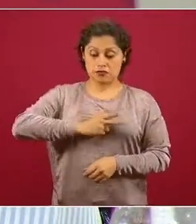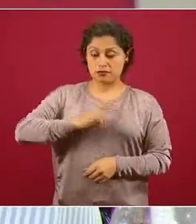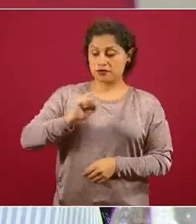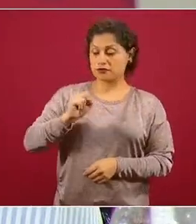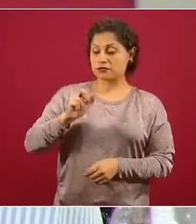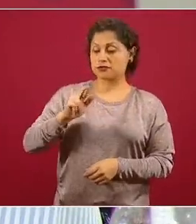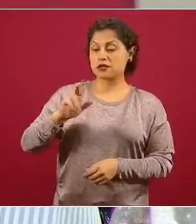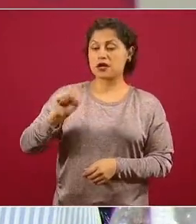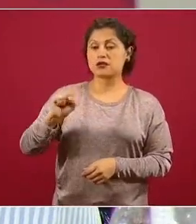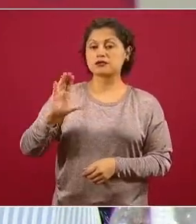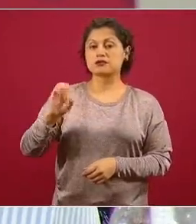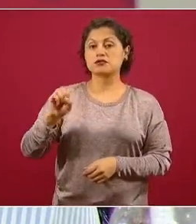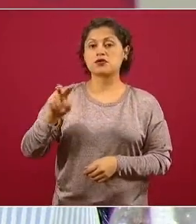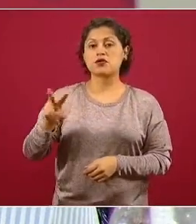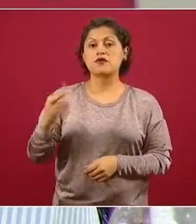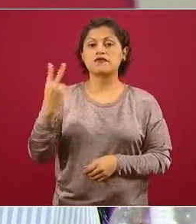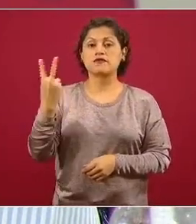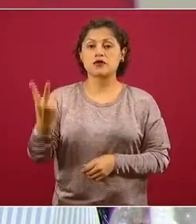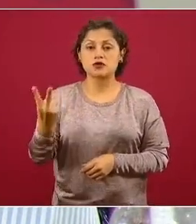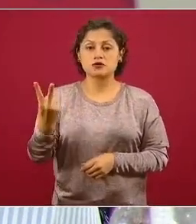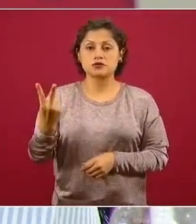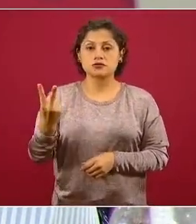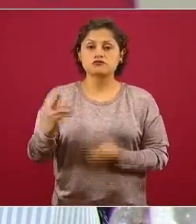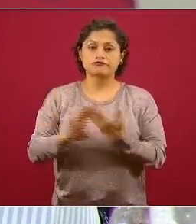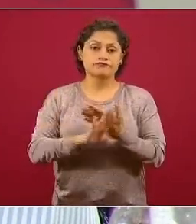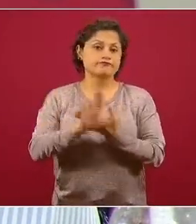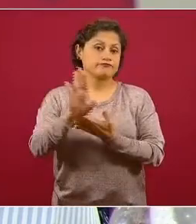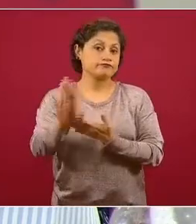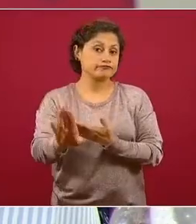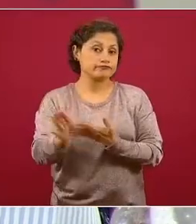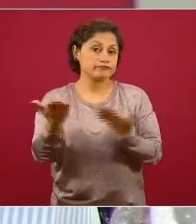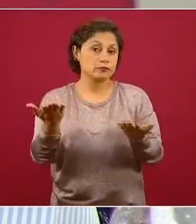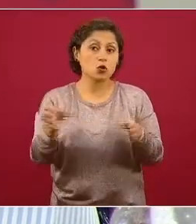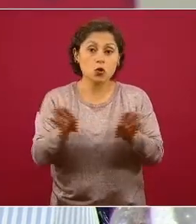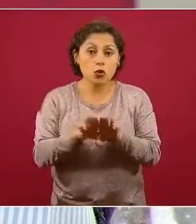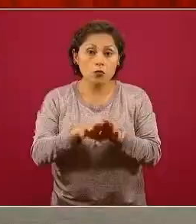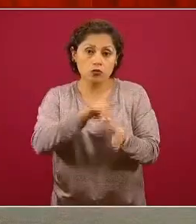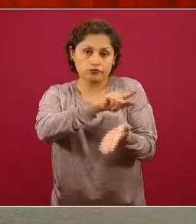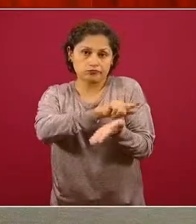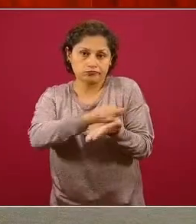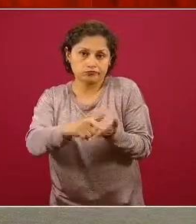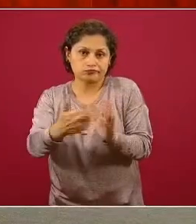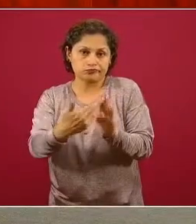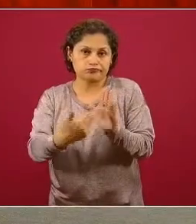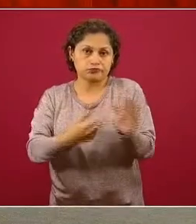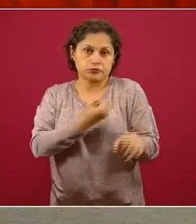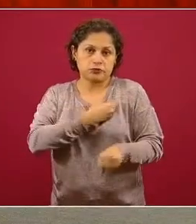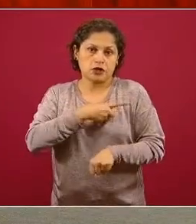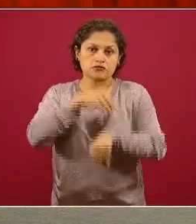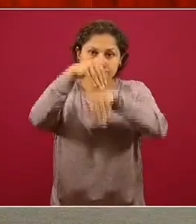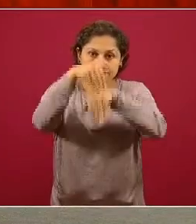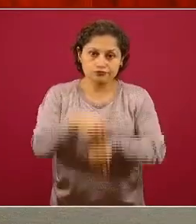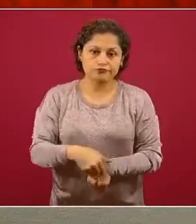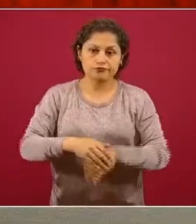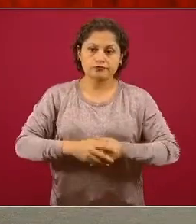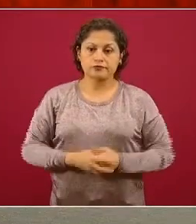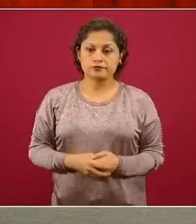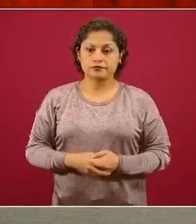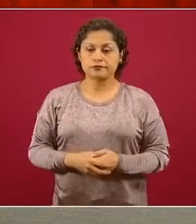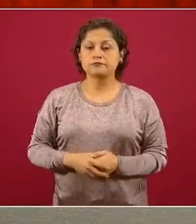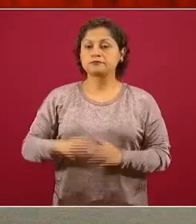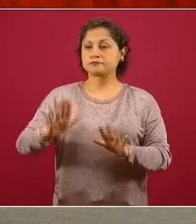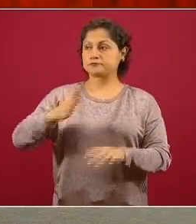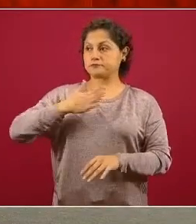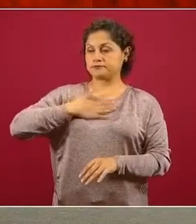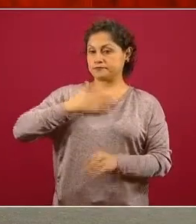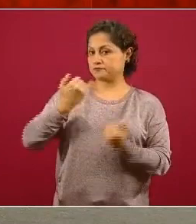decimos, higiénicamente para interrumpir estas cadenas de transmisión. Gracias por la pregunta. Concuerdo con esa